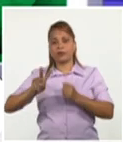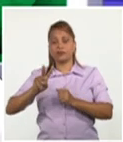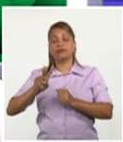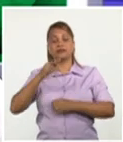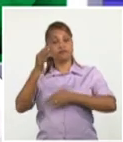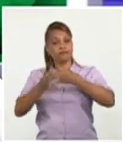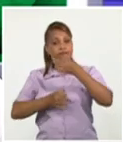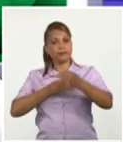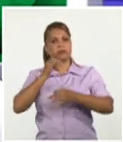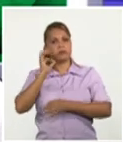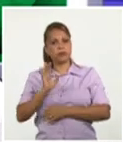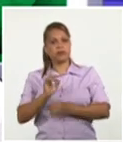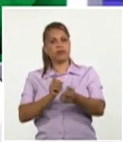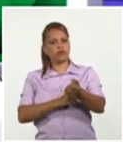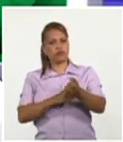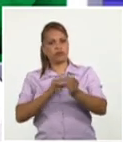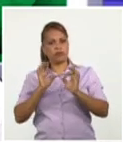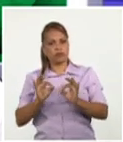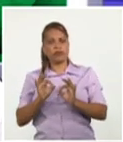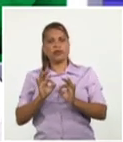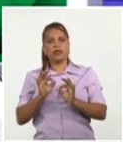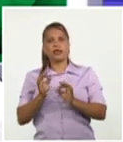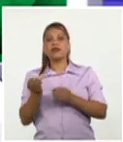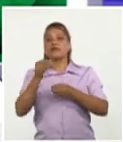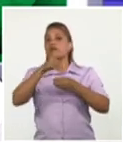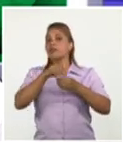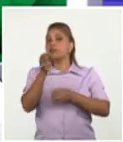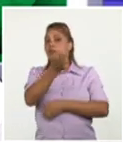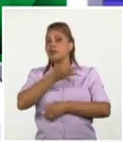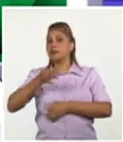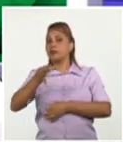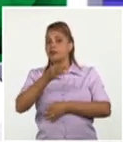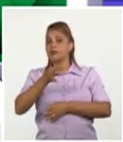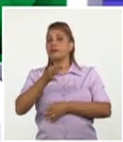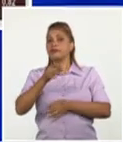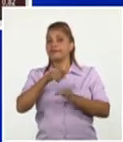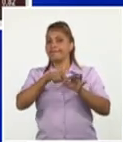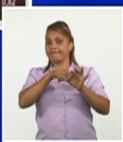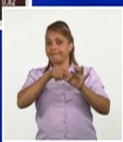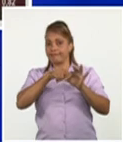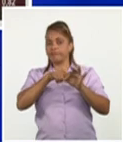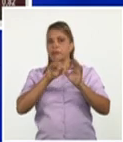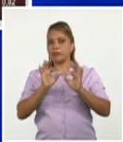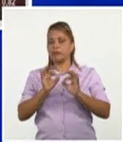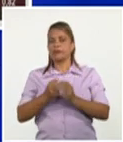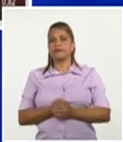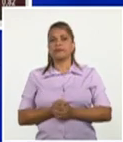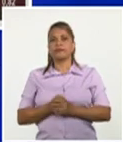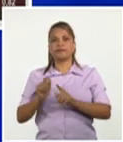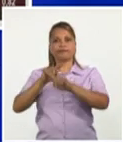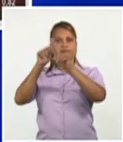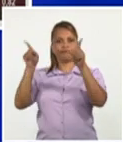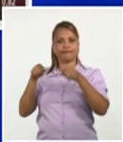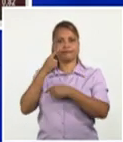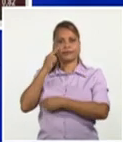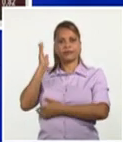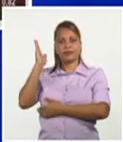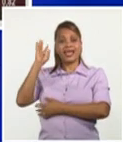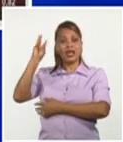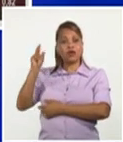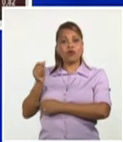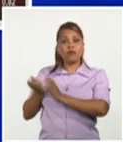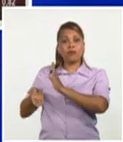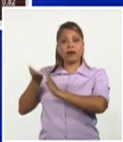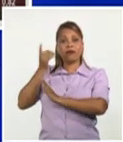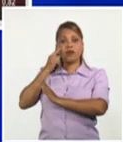habitual, incluyendo el municipio especial Isla de la Juventud, y el número mayor, como también pueden ver